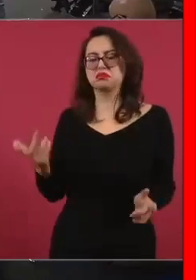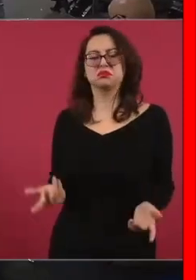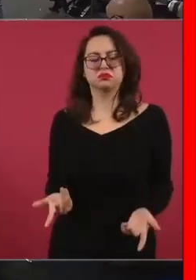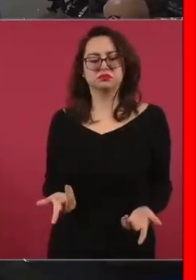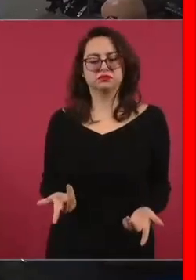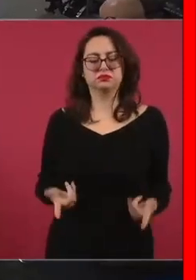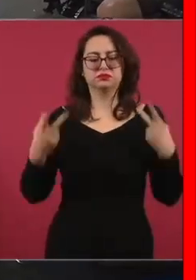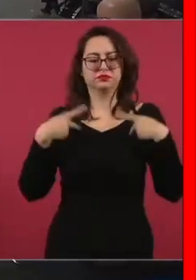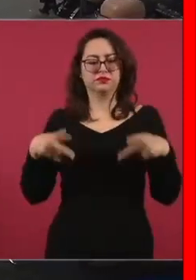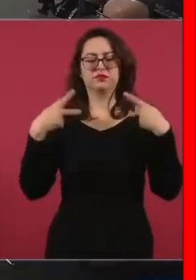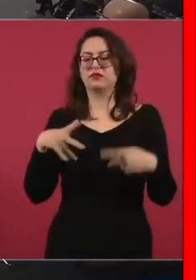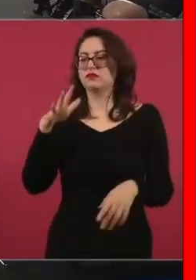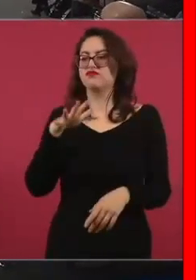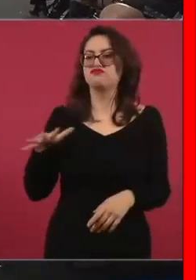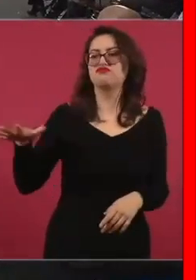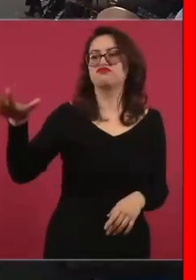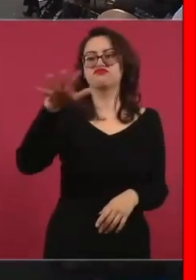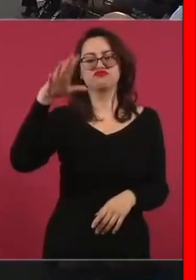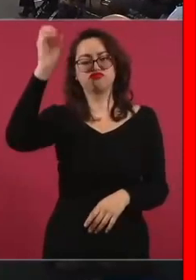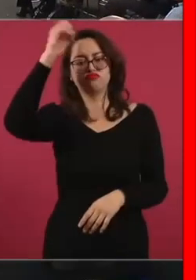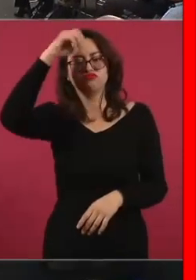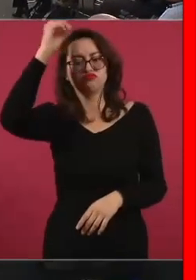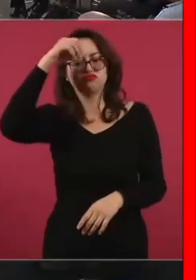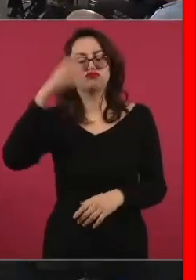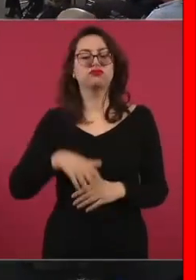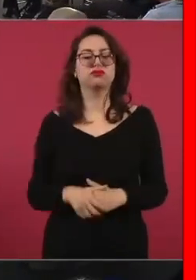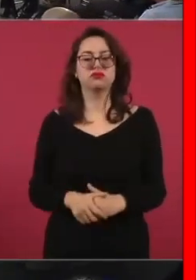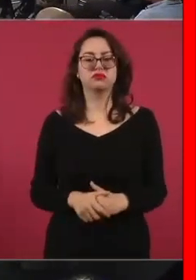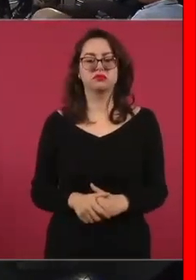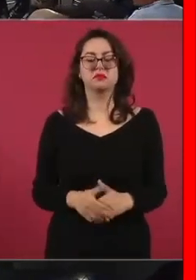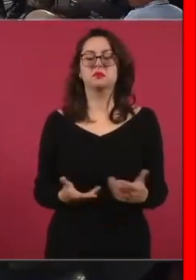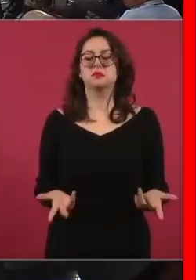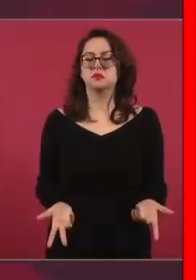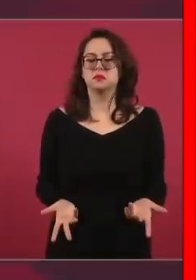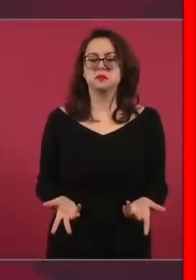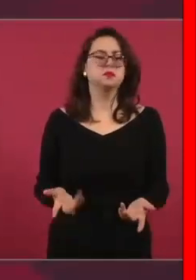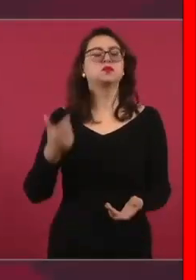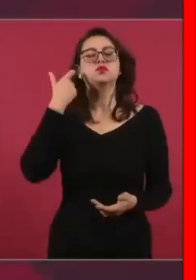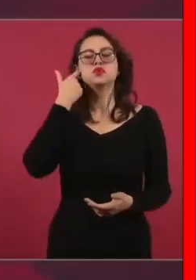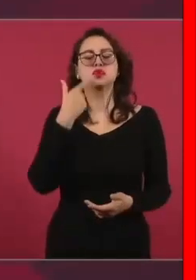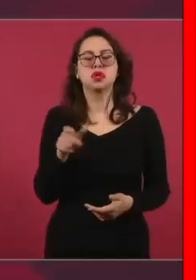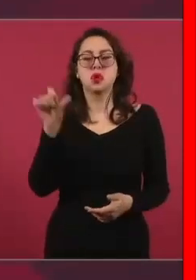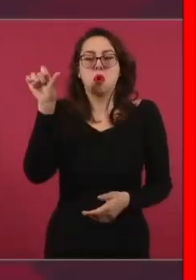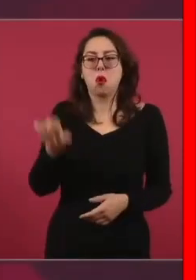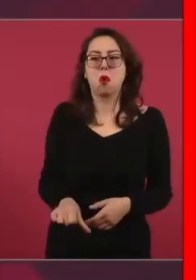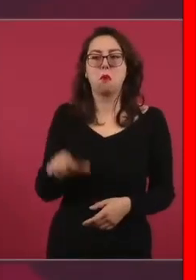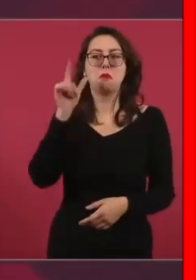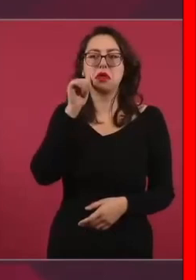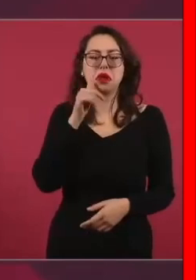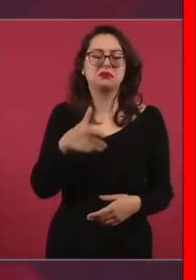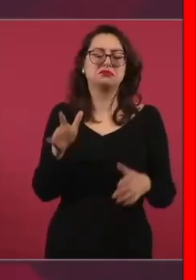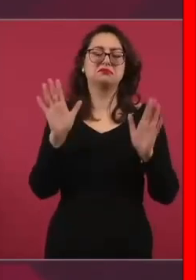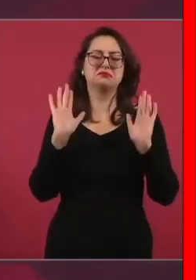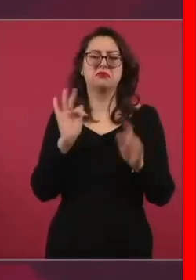opinando el pueblo. No la hagan hoy, mañana, ni siquiera, bueno, puede ser ya